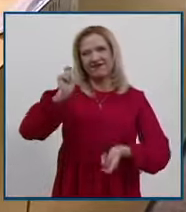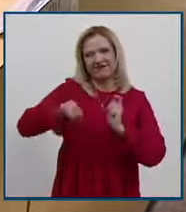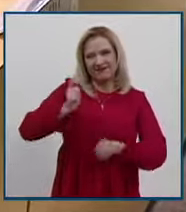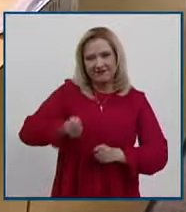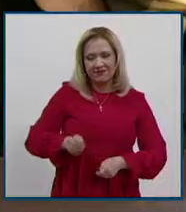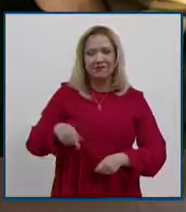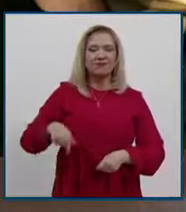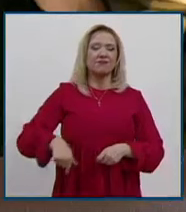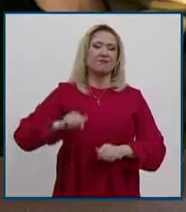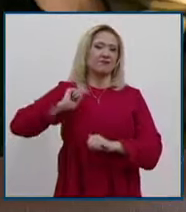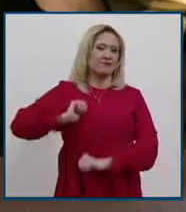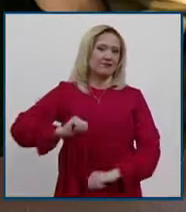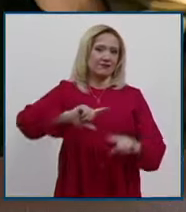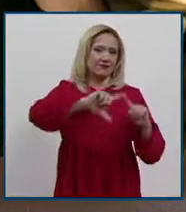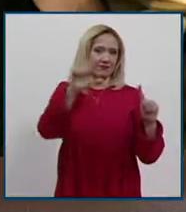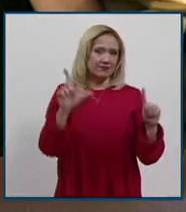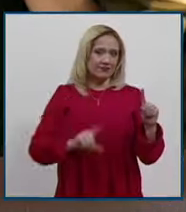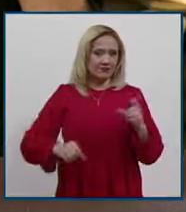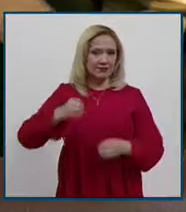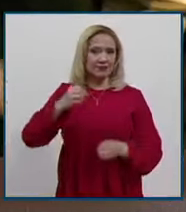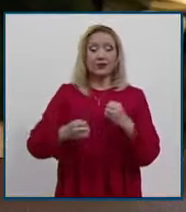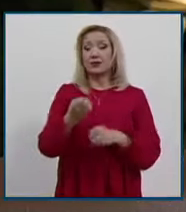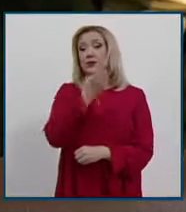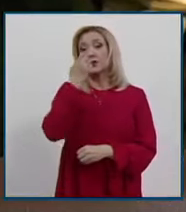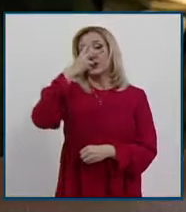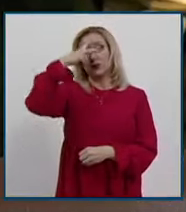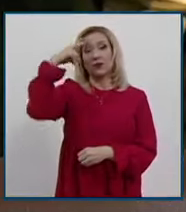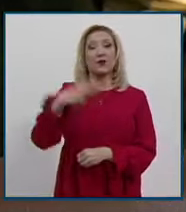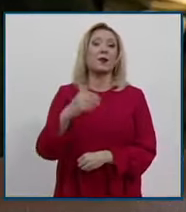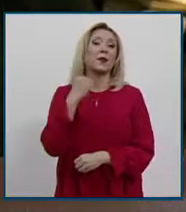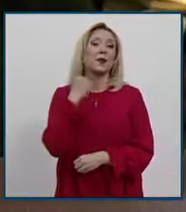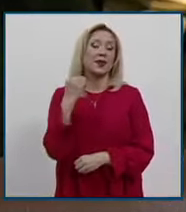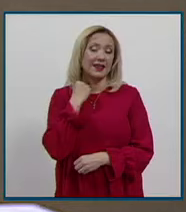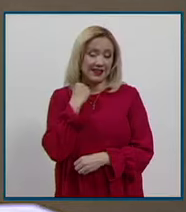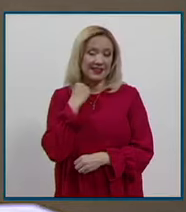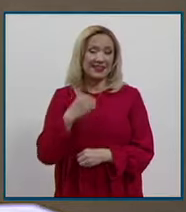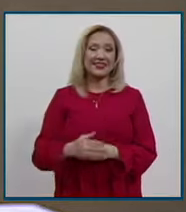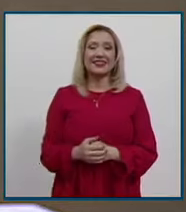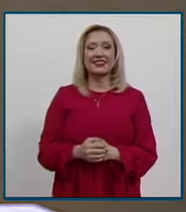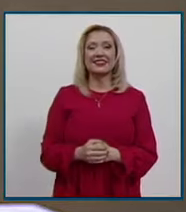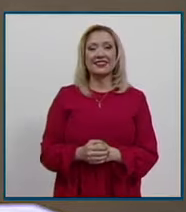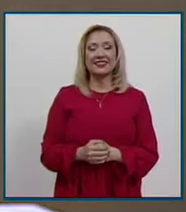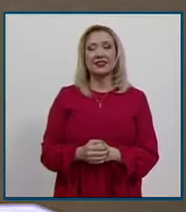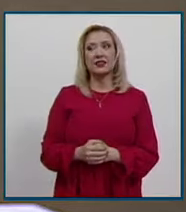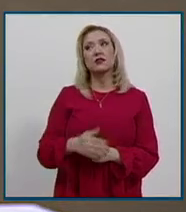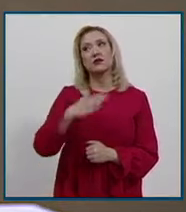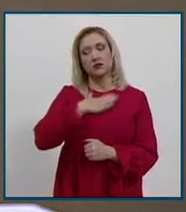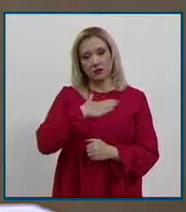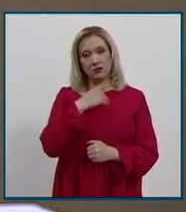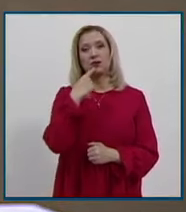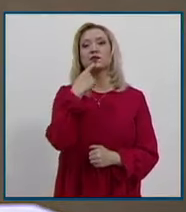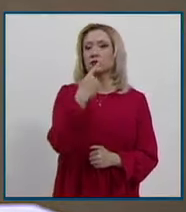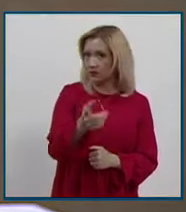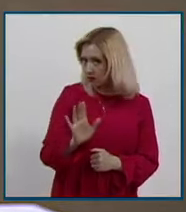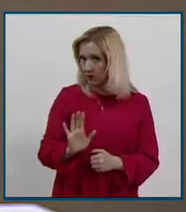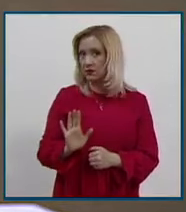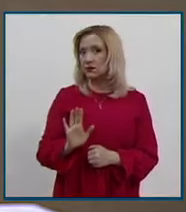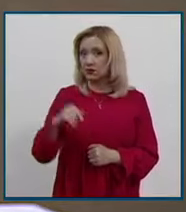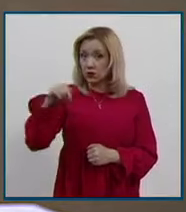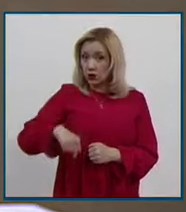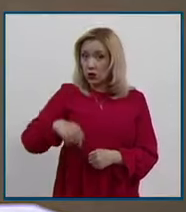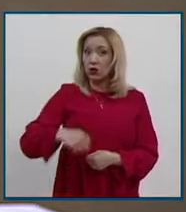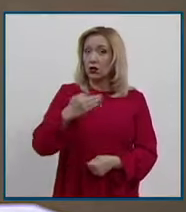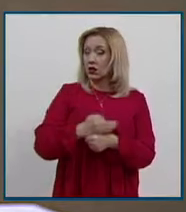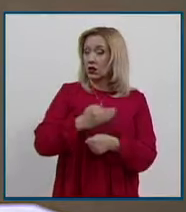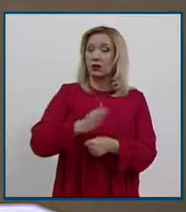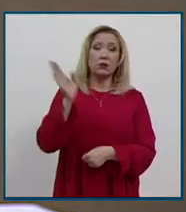federación evento que se realizó en la barra mexicana colegio de abogados lo voy a comentar por los tiempos eh